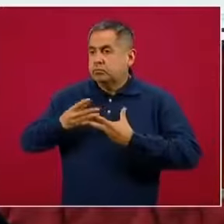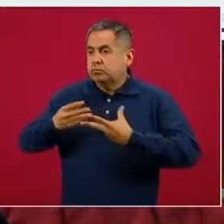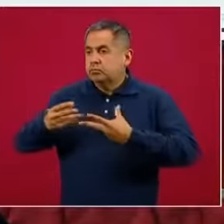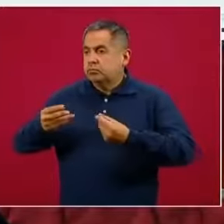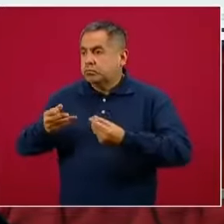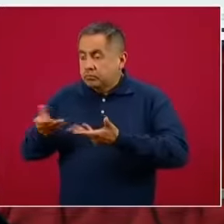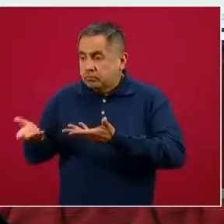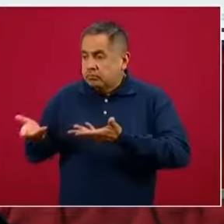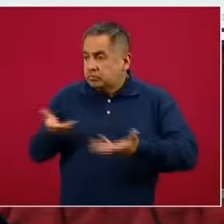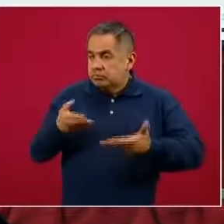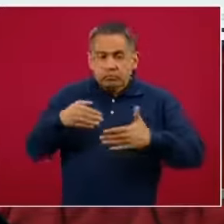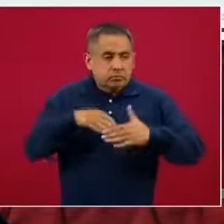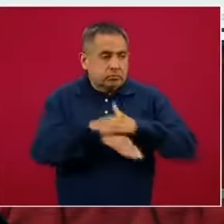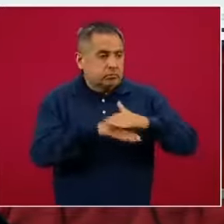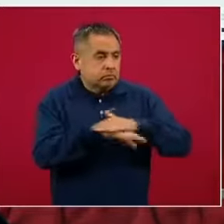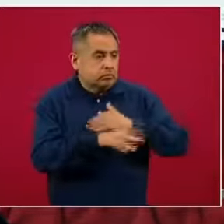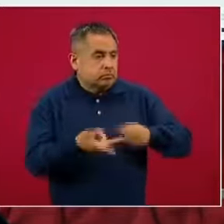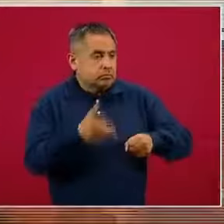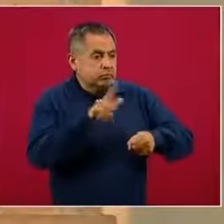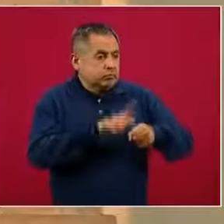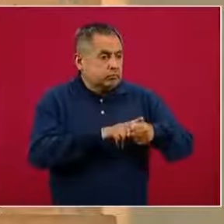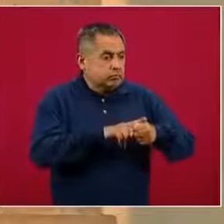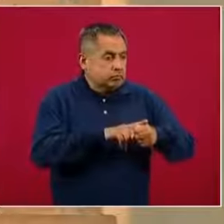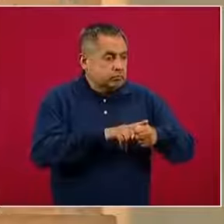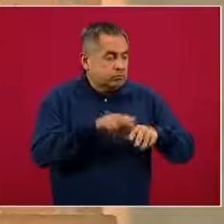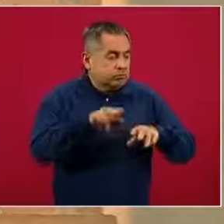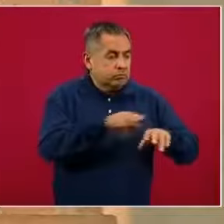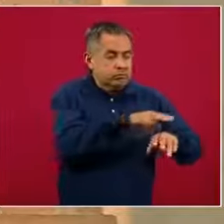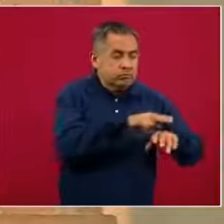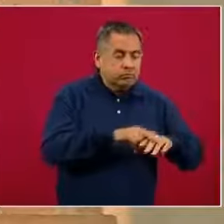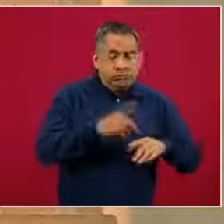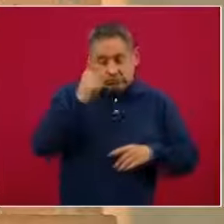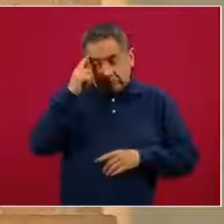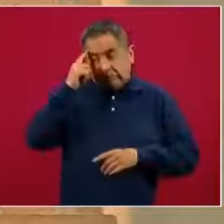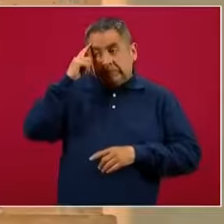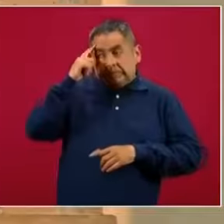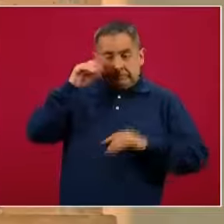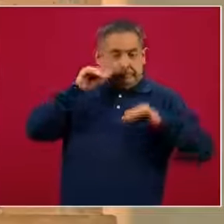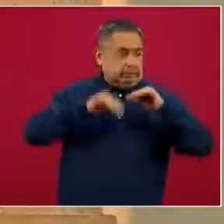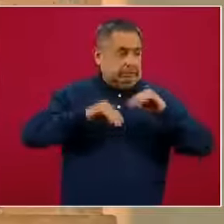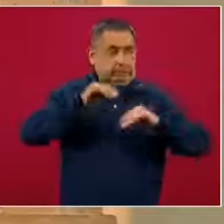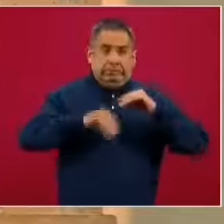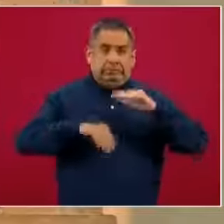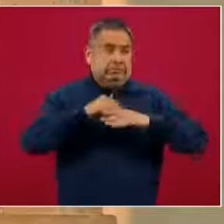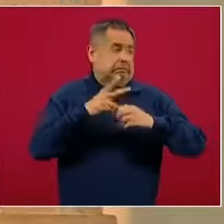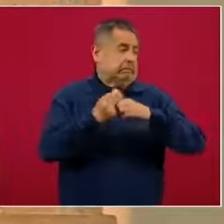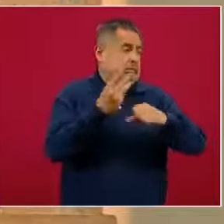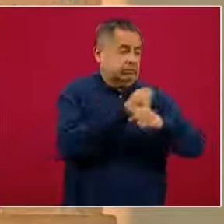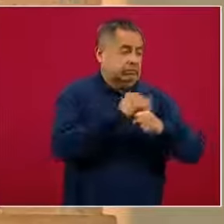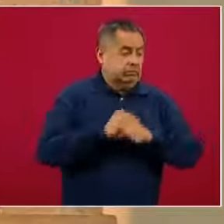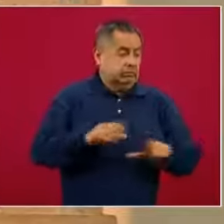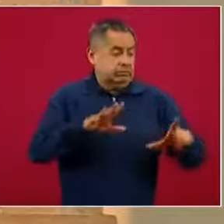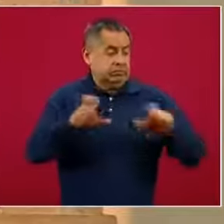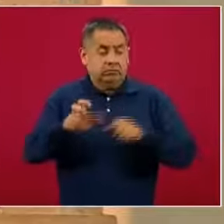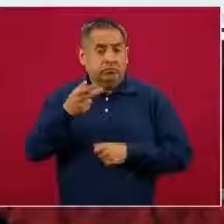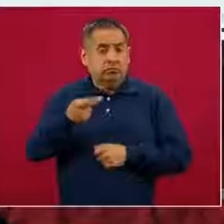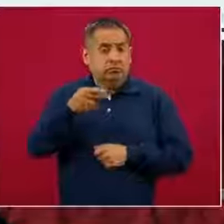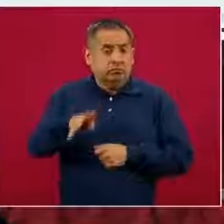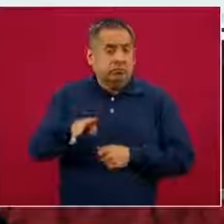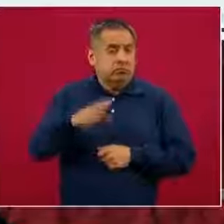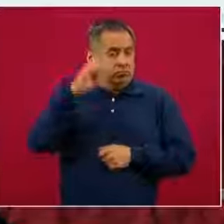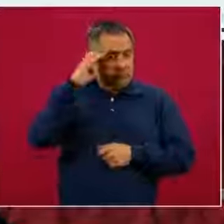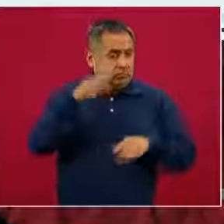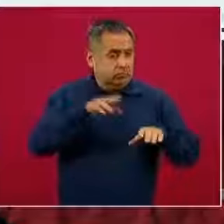hospitalizaciones, tenemos una meta para llegar a 789. Al día de hoy ya